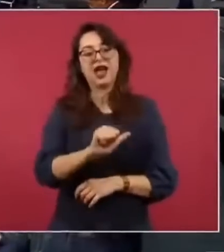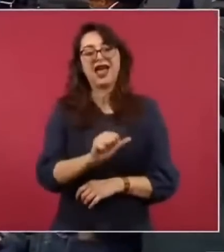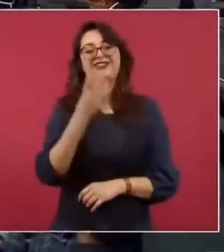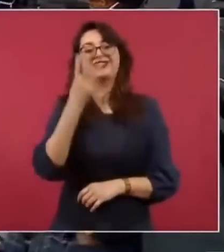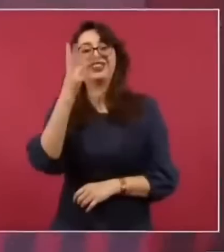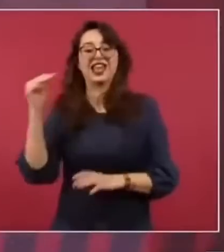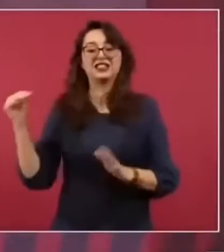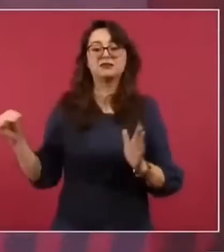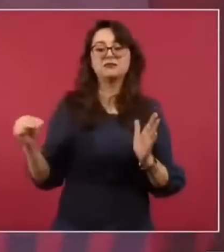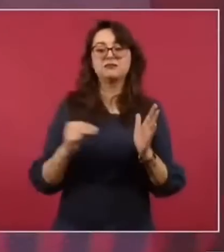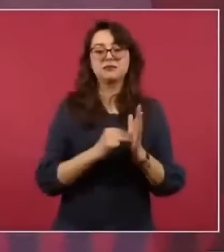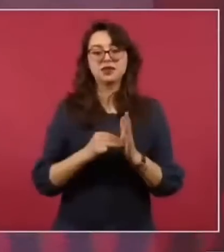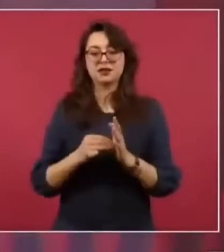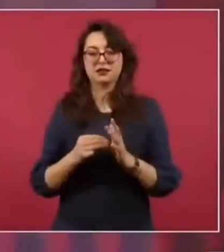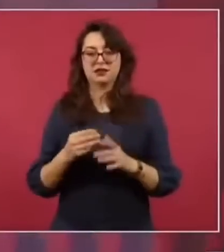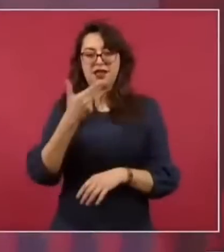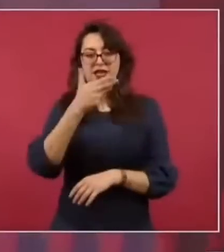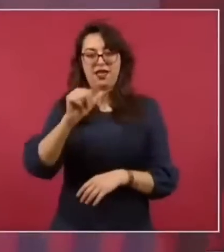3,000,